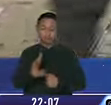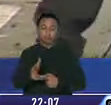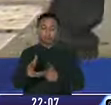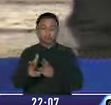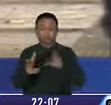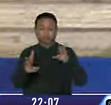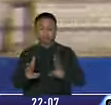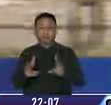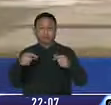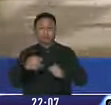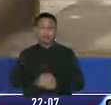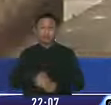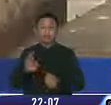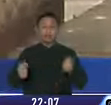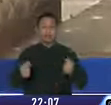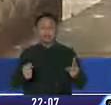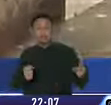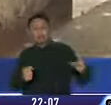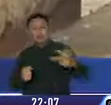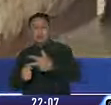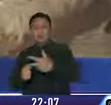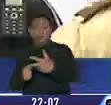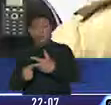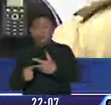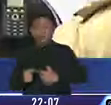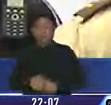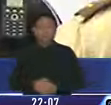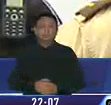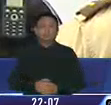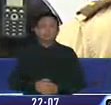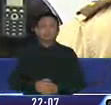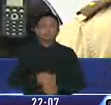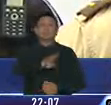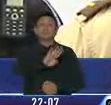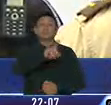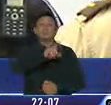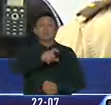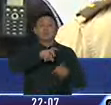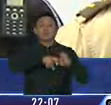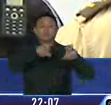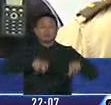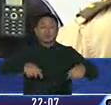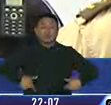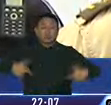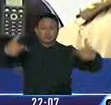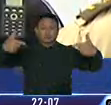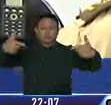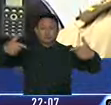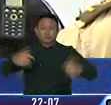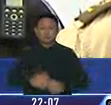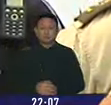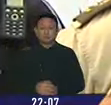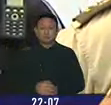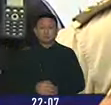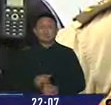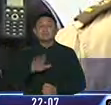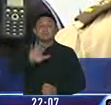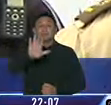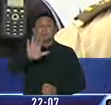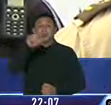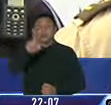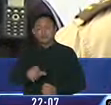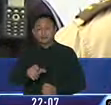cual cerraron el paso al taxista informal. Se bajan cuatro individuos armados y el quinto individuo